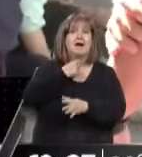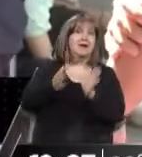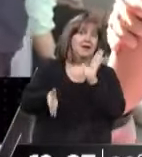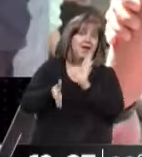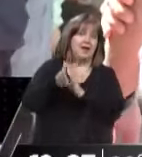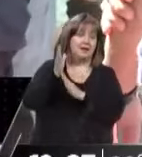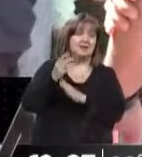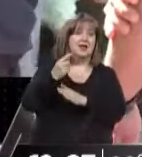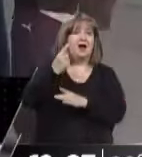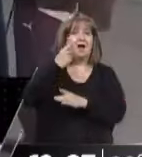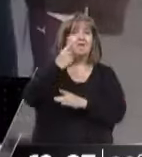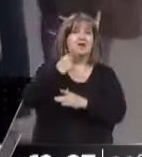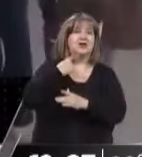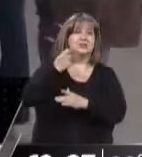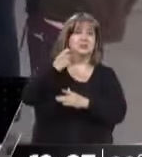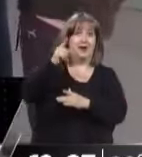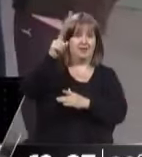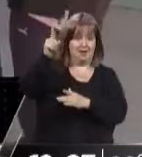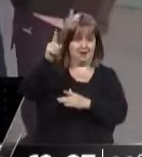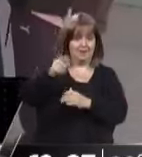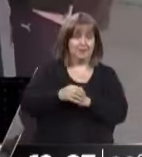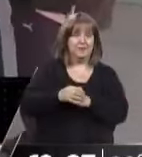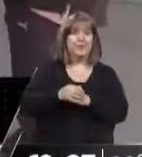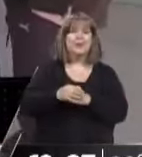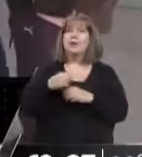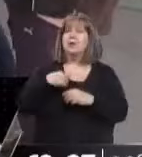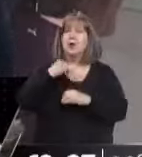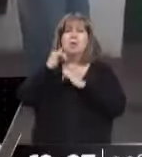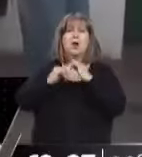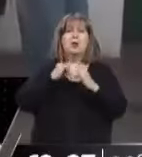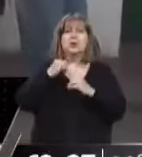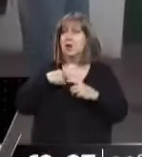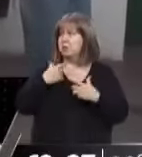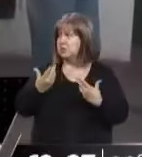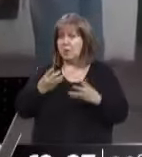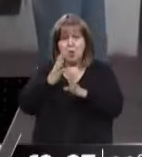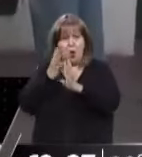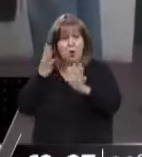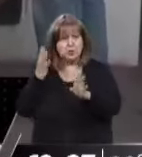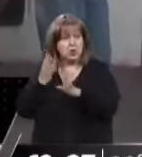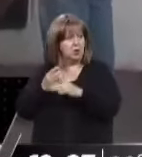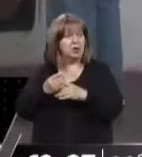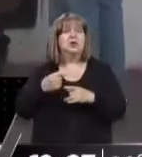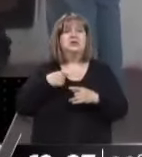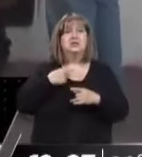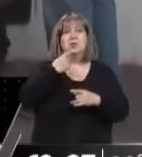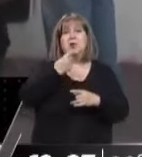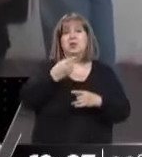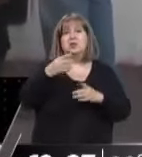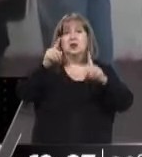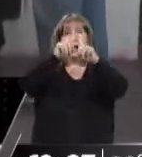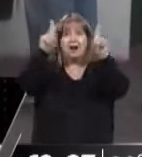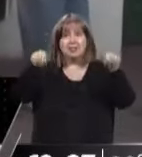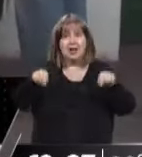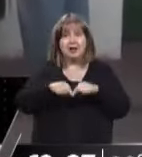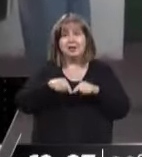España. Nos contaban que ha venido mucha gente durante la mañana. Parece que sí, pero mucha gente que viene le dicen que no.